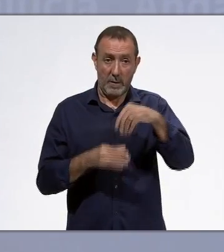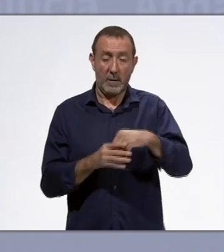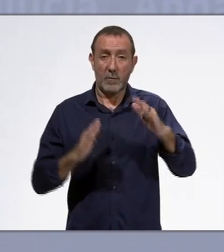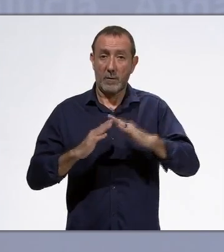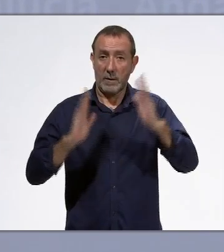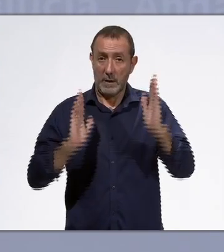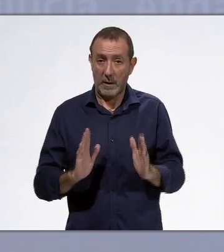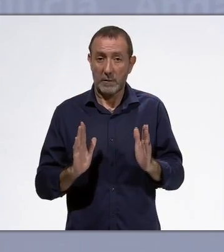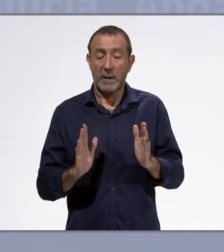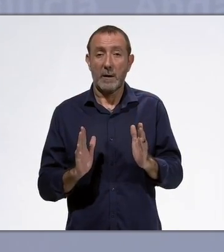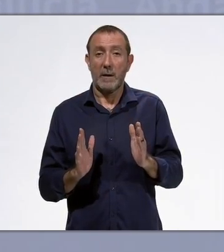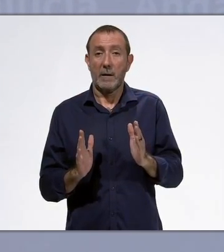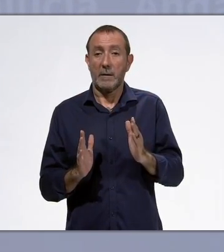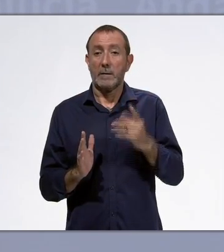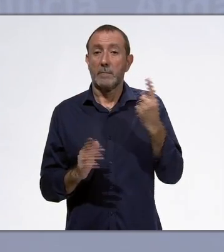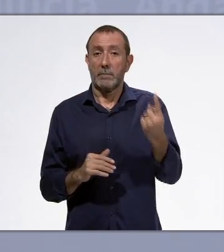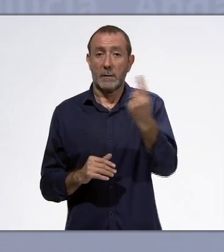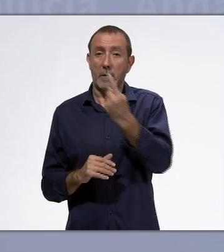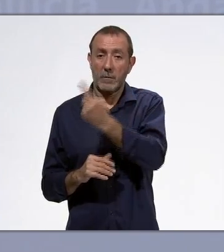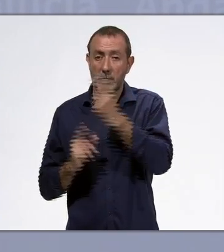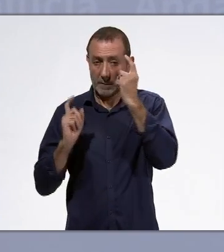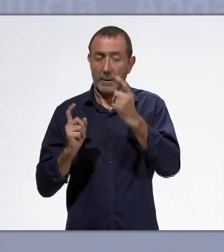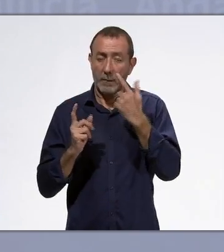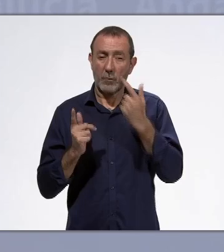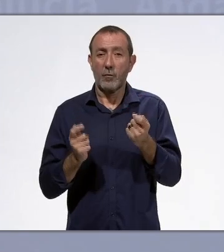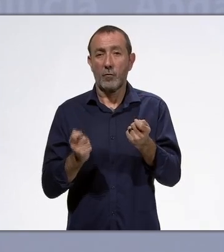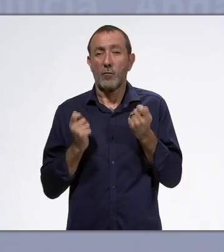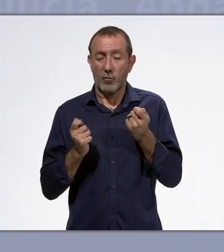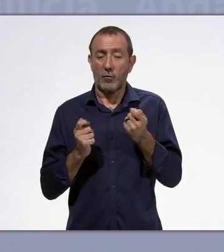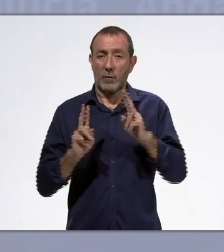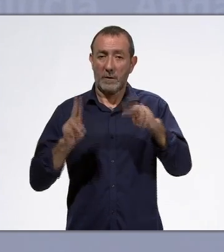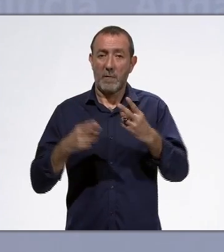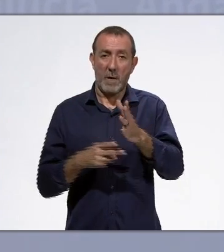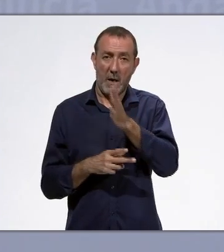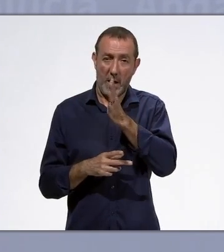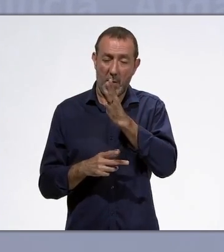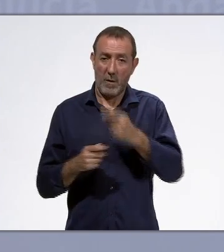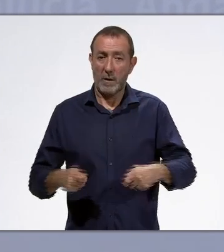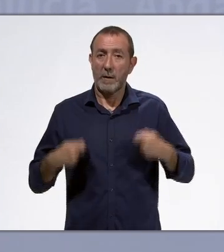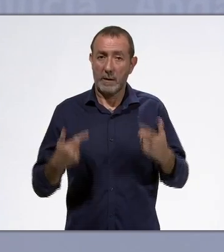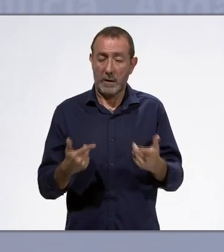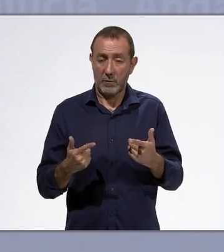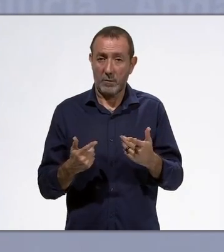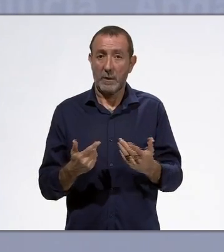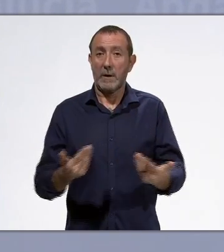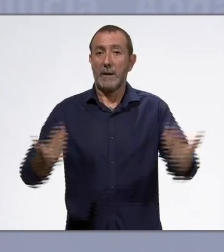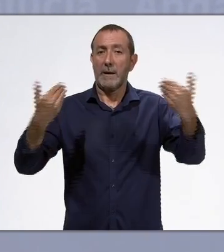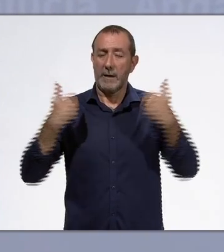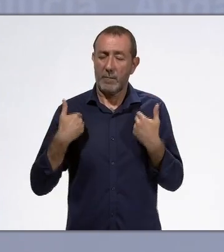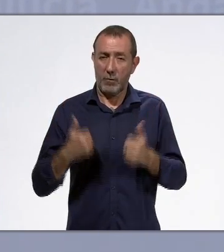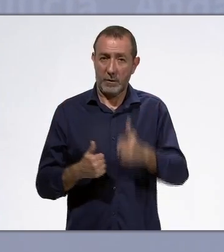casas en sus hogares sean prudentes con el consumo del agua que sean